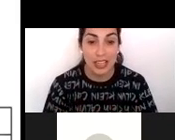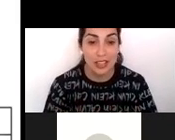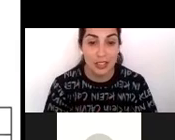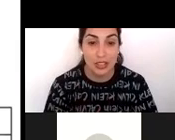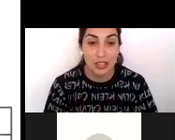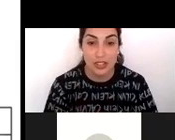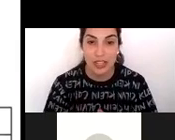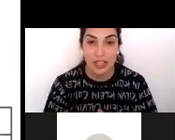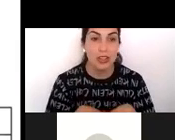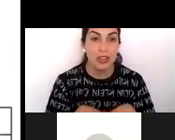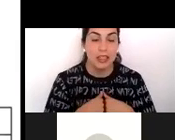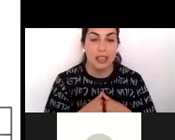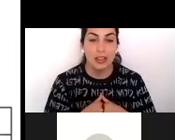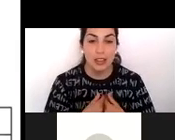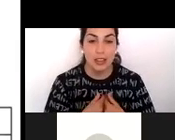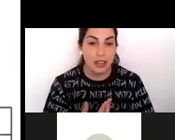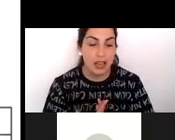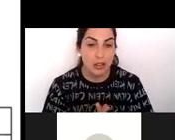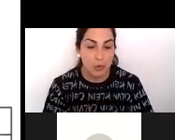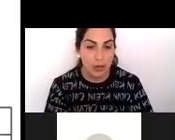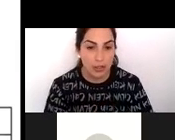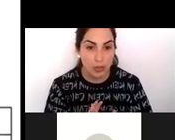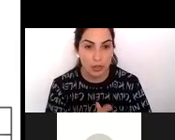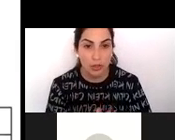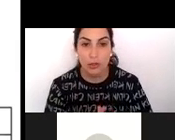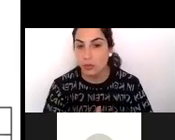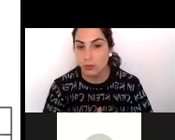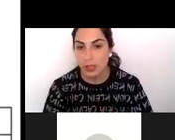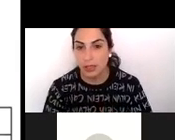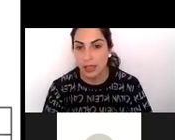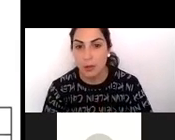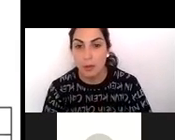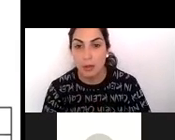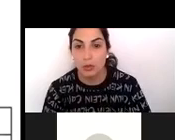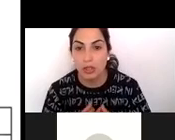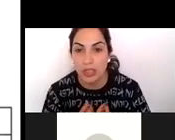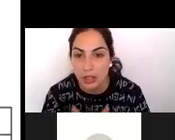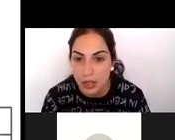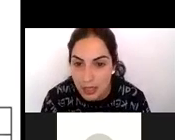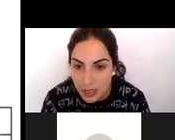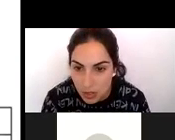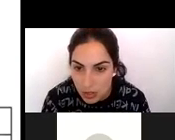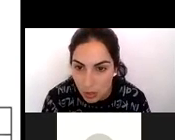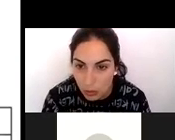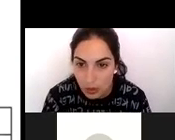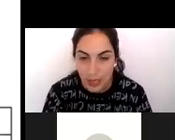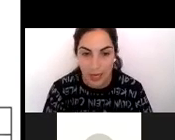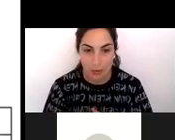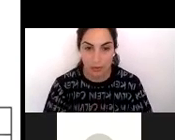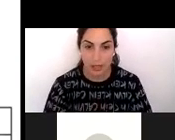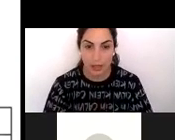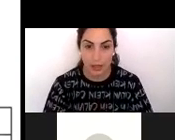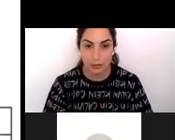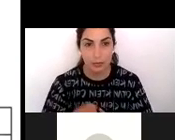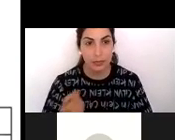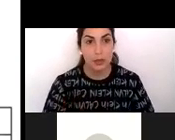reconciliación, cierto, tanto de Vidal como estos, estos dos futbolistas. Después me pregunto, ¿qué noticias son secundarias en